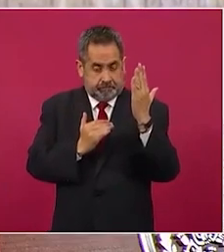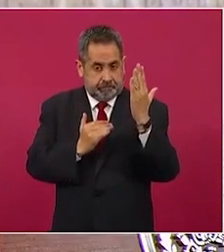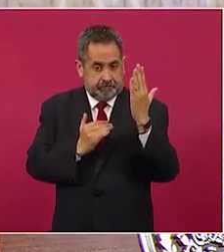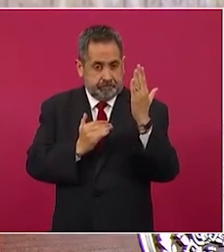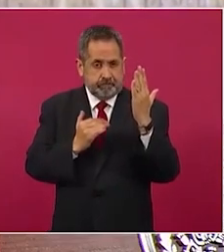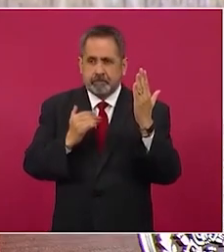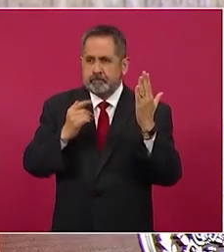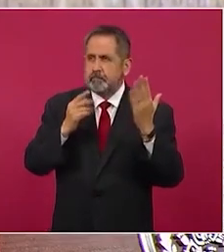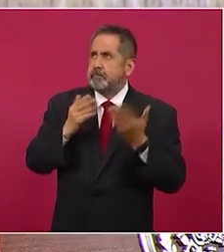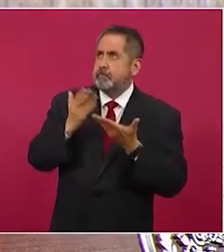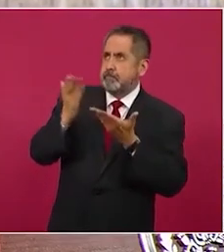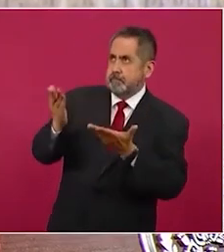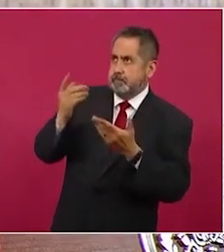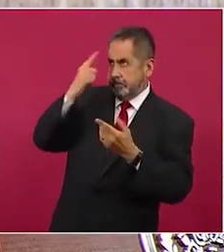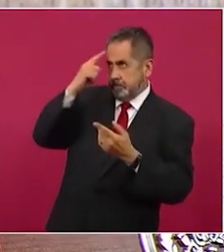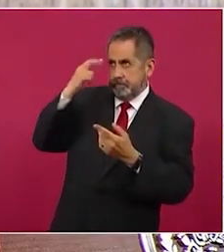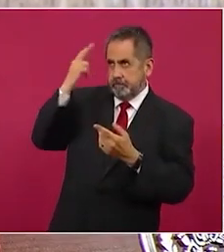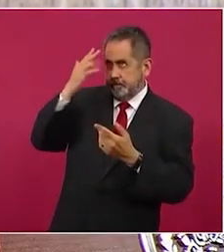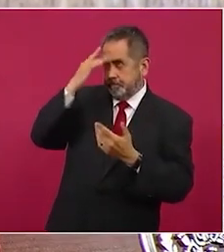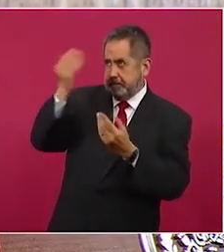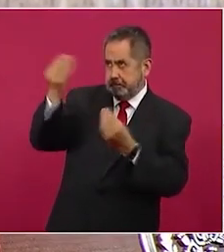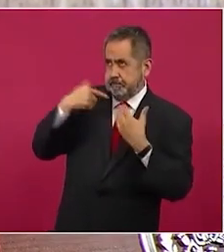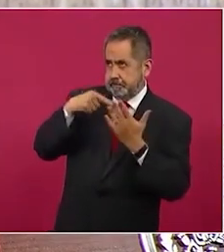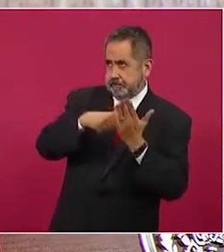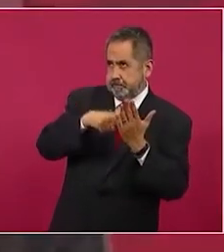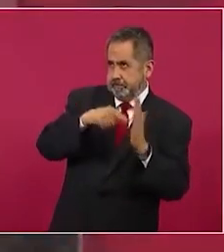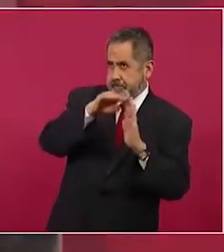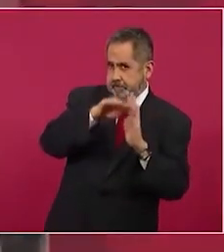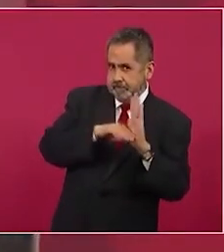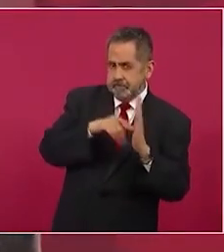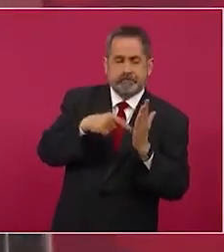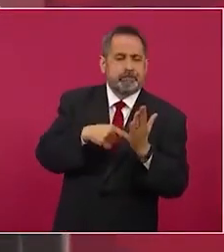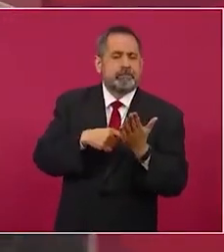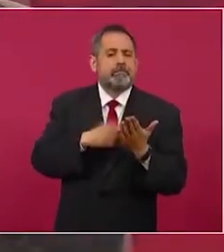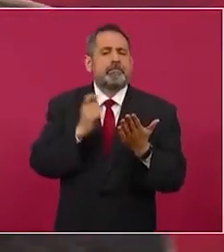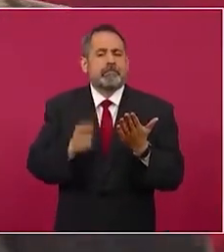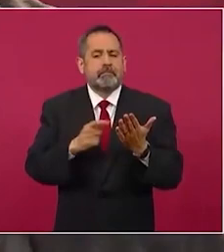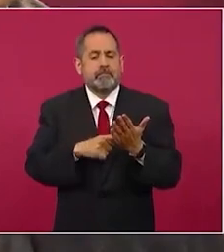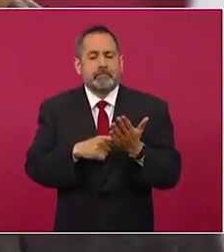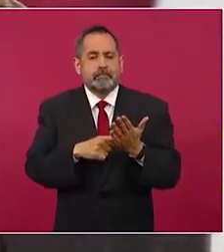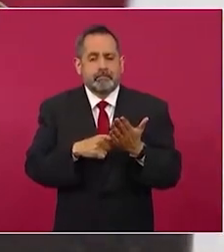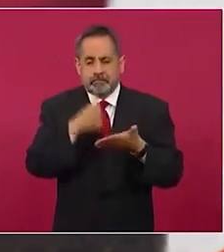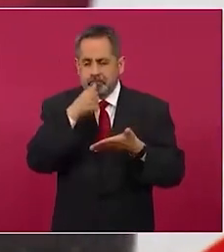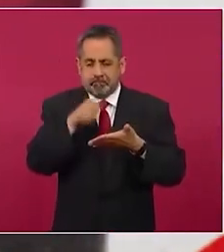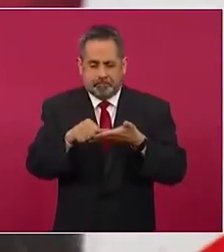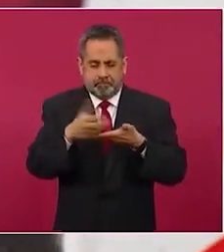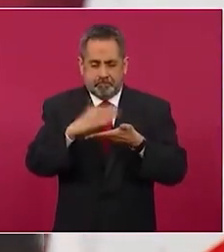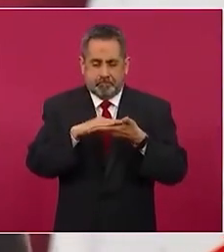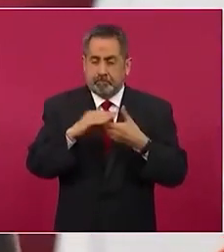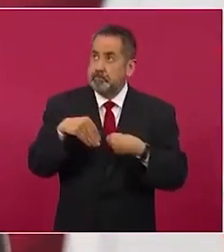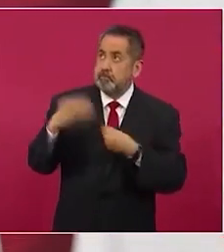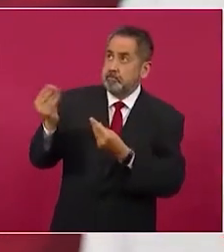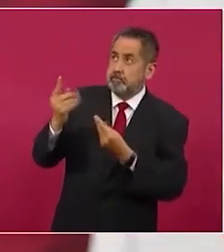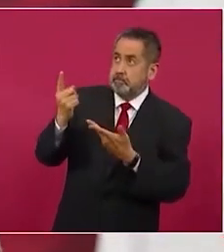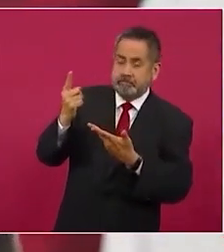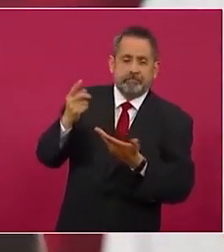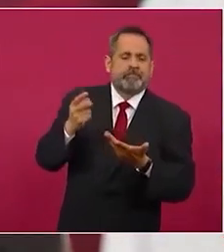para Reyes Magos es más para las cartitas.